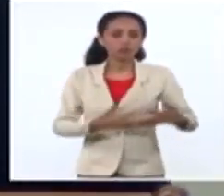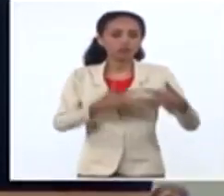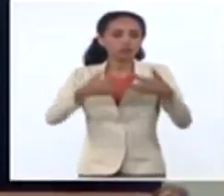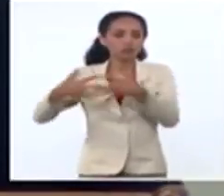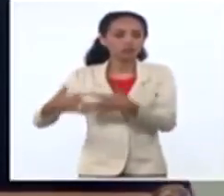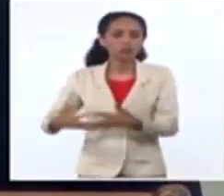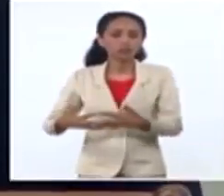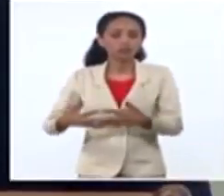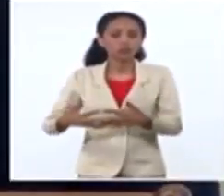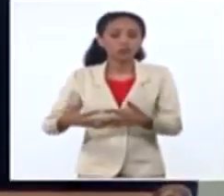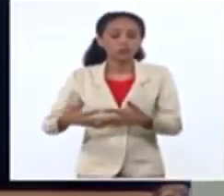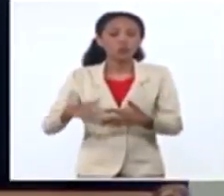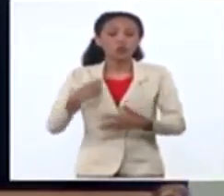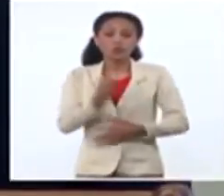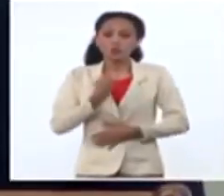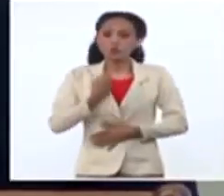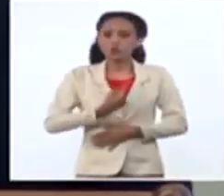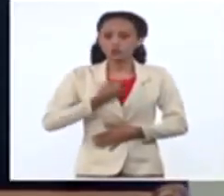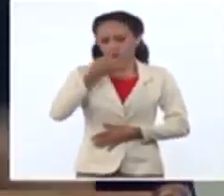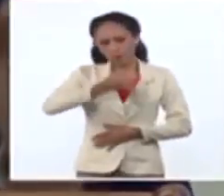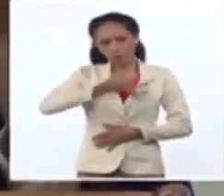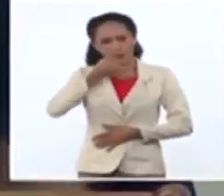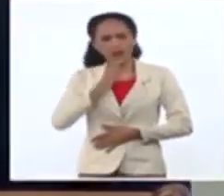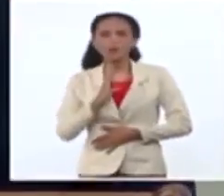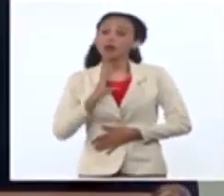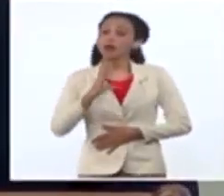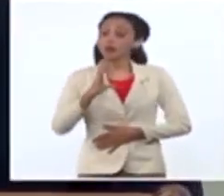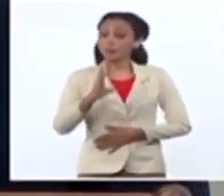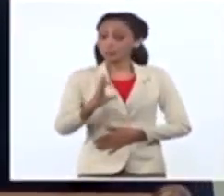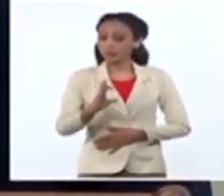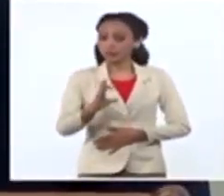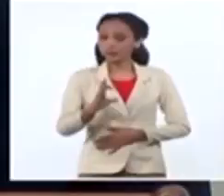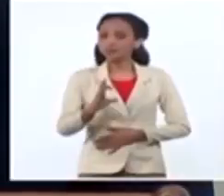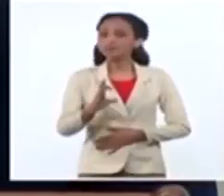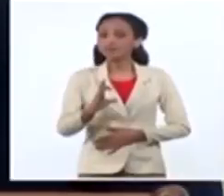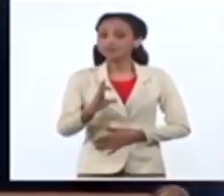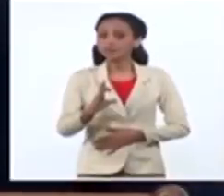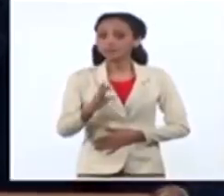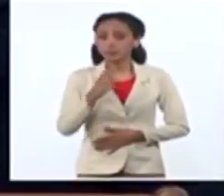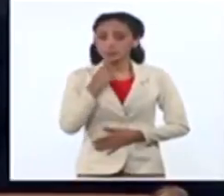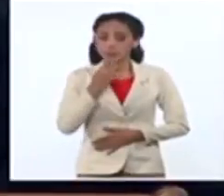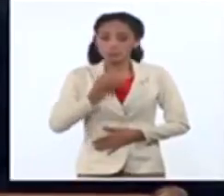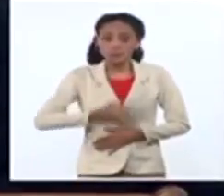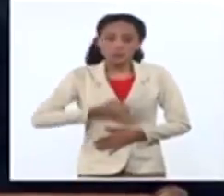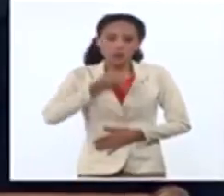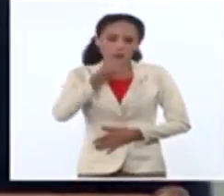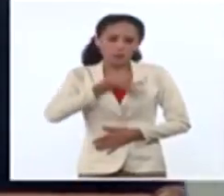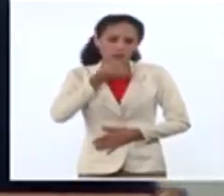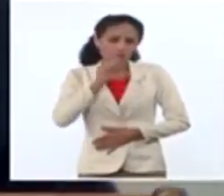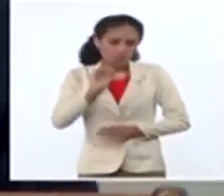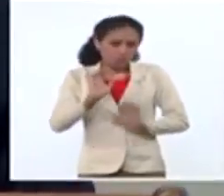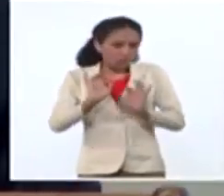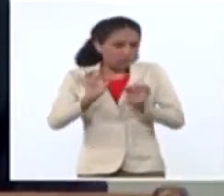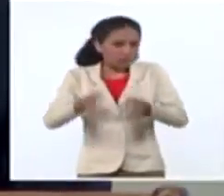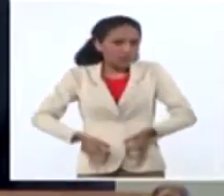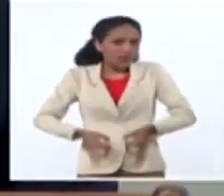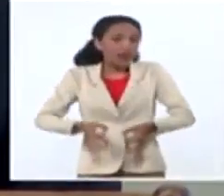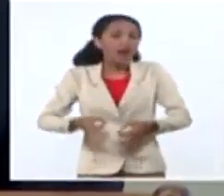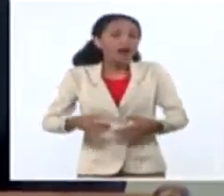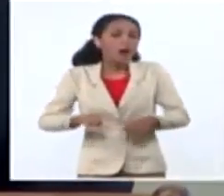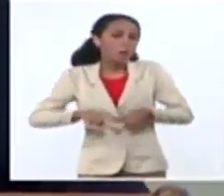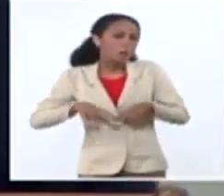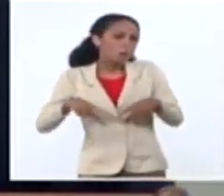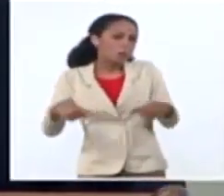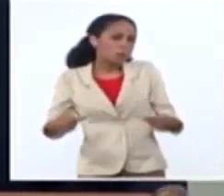una explicación respetuosa y estrictamente apegada a la verdad de las razones por